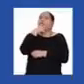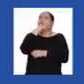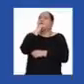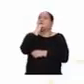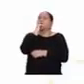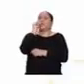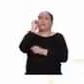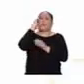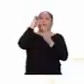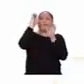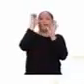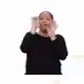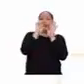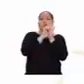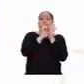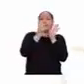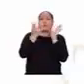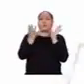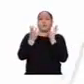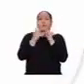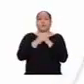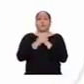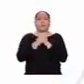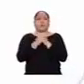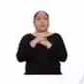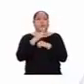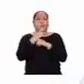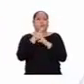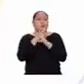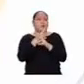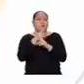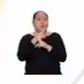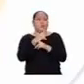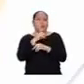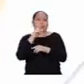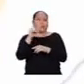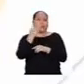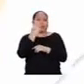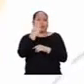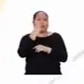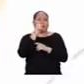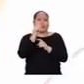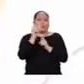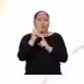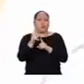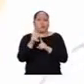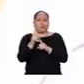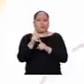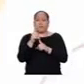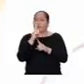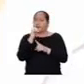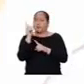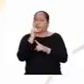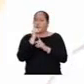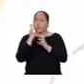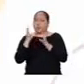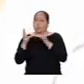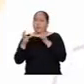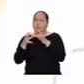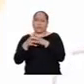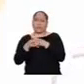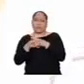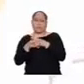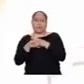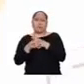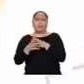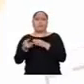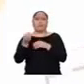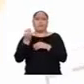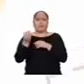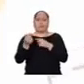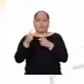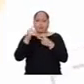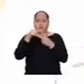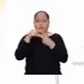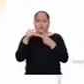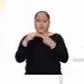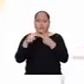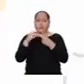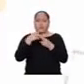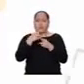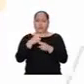ejemplo, las respuestas de la primera pregunta no se deben agrupar porque son pocos